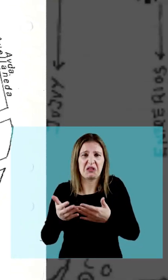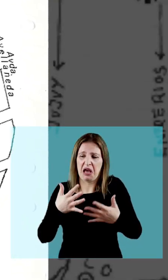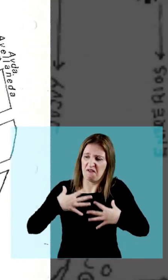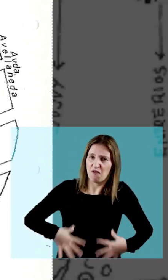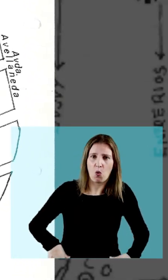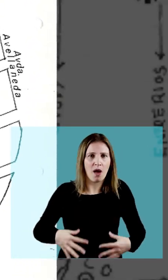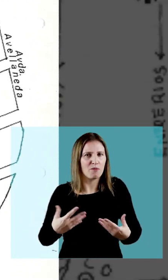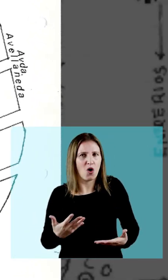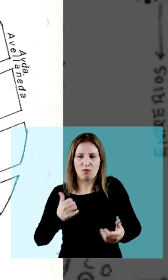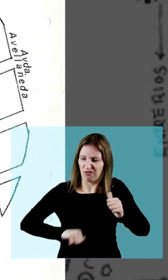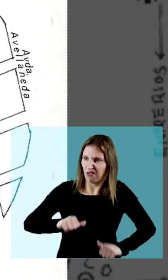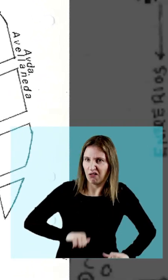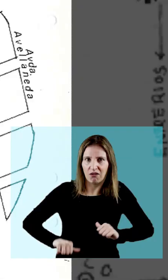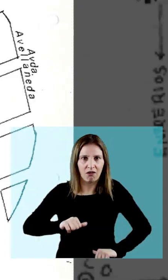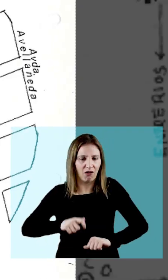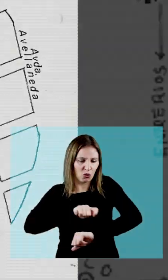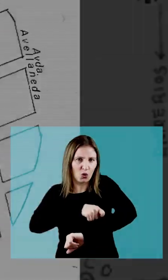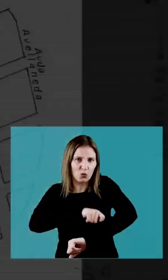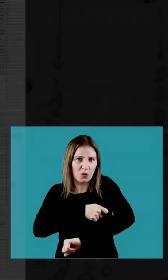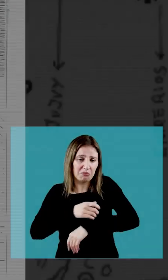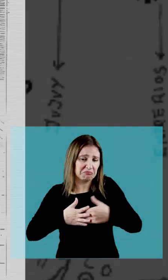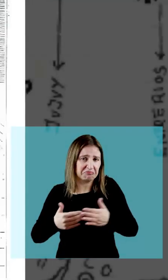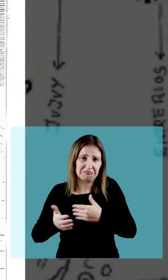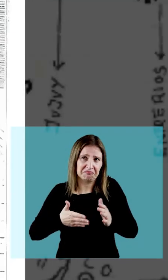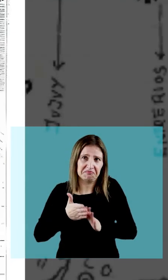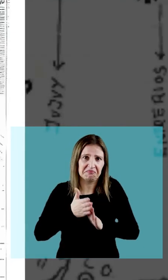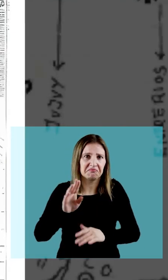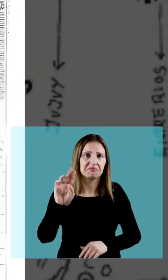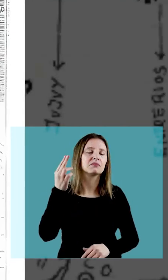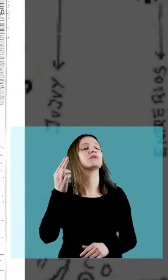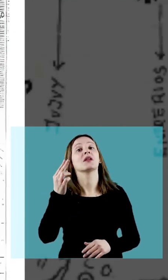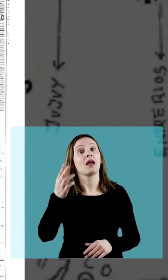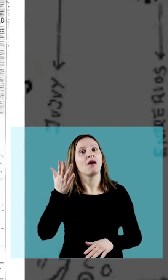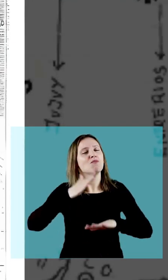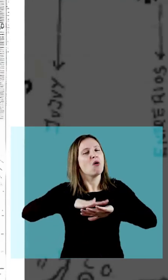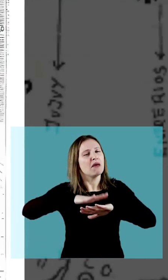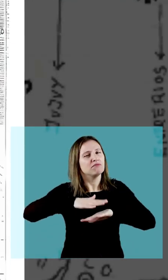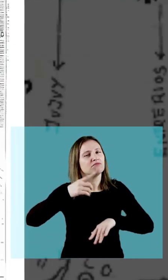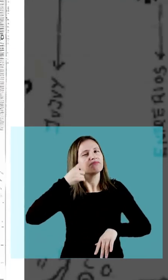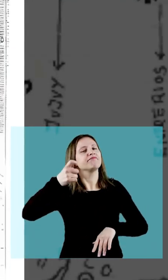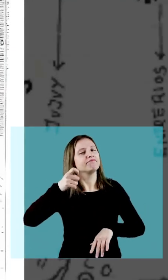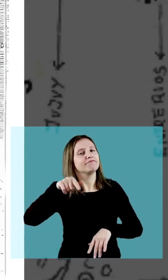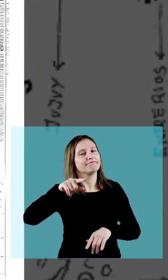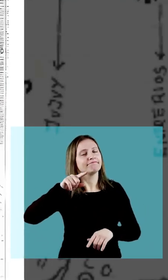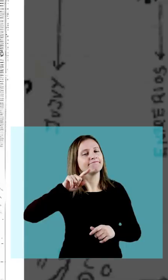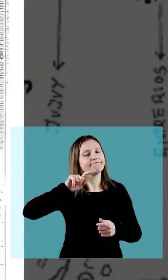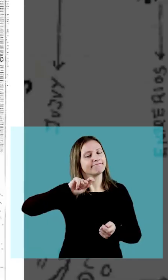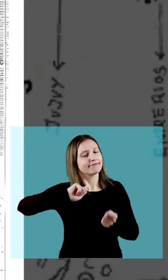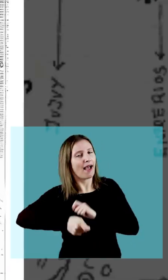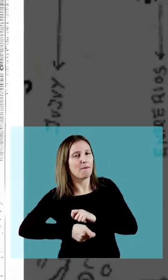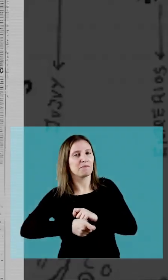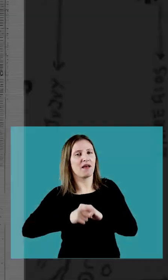físicas de los secuestrados, hasta que en un momento se dan cuenta que han decidido cambiar ese destino